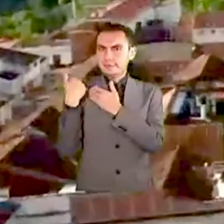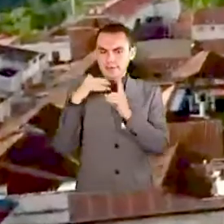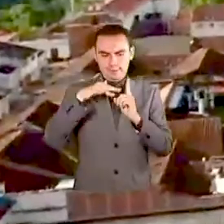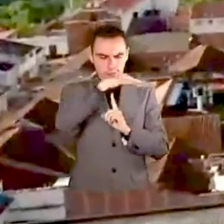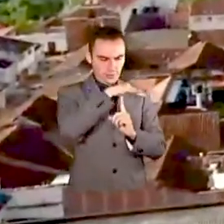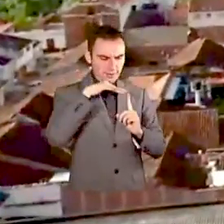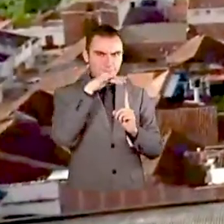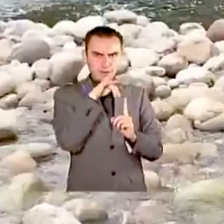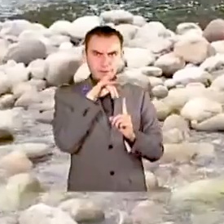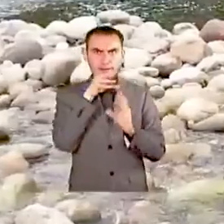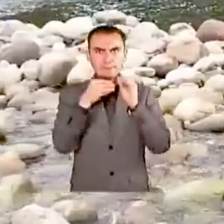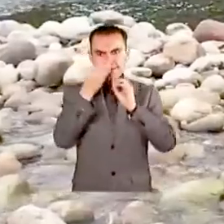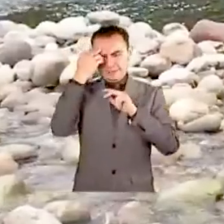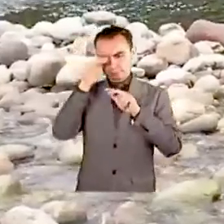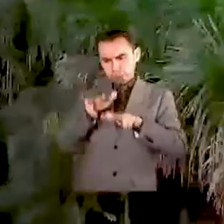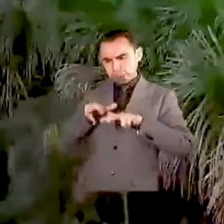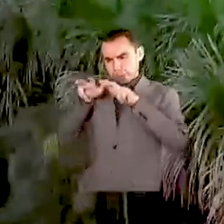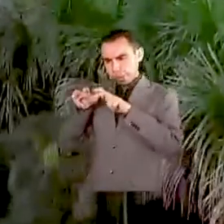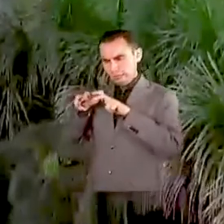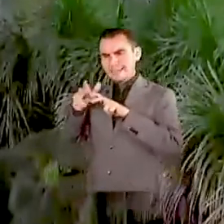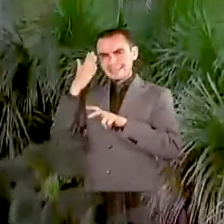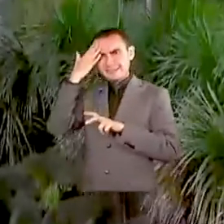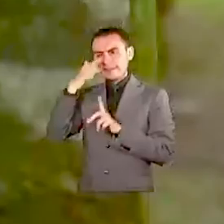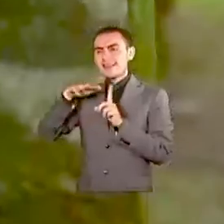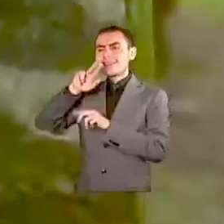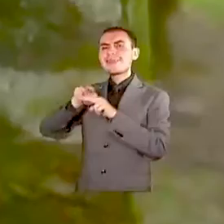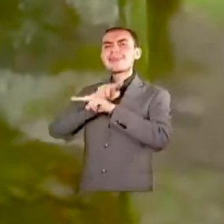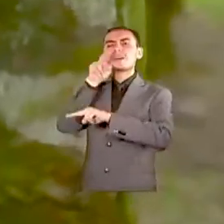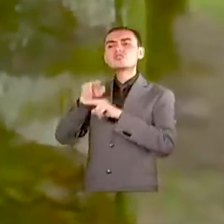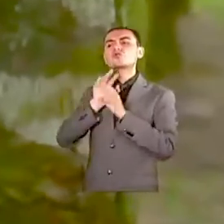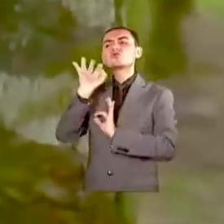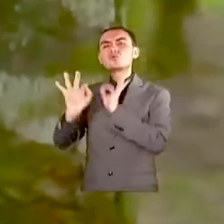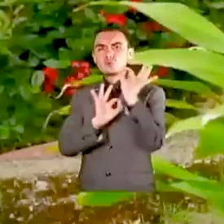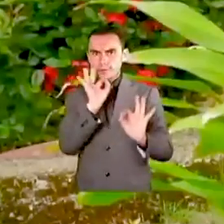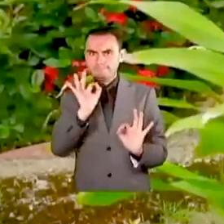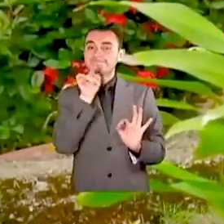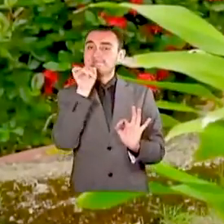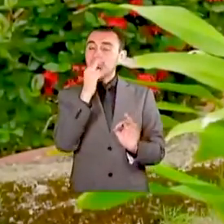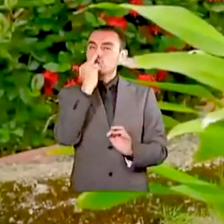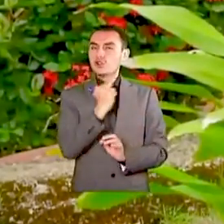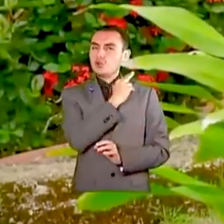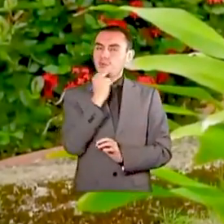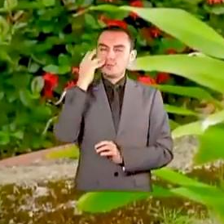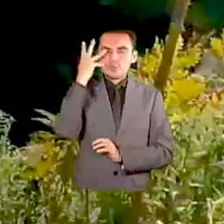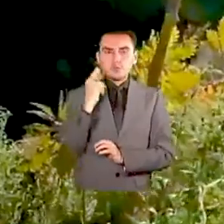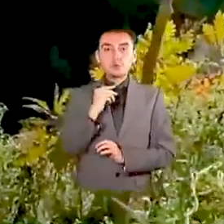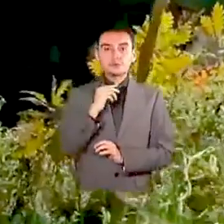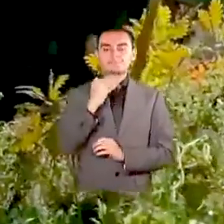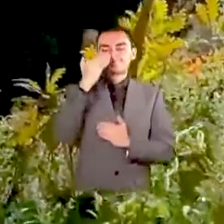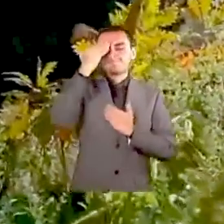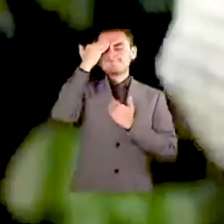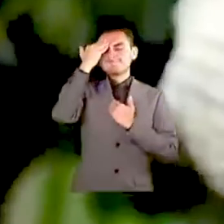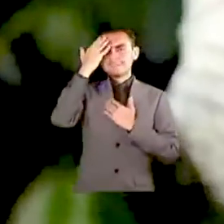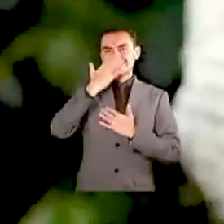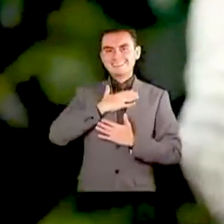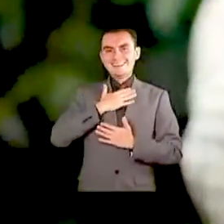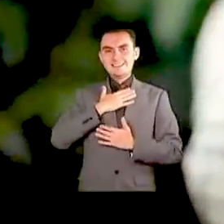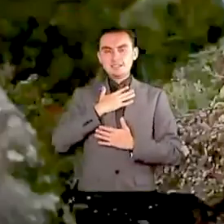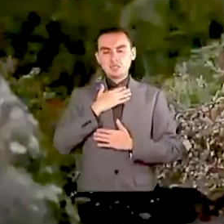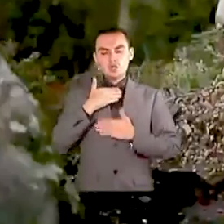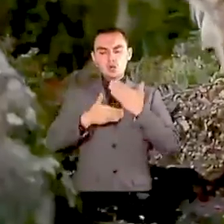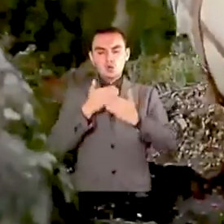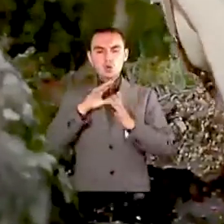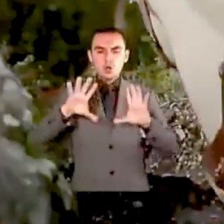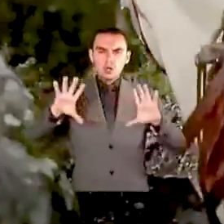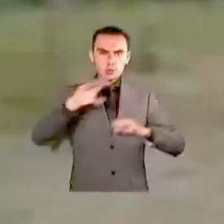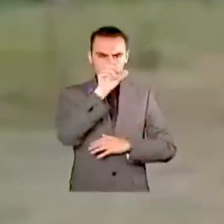medio ambiente, los asuntos agrarios, los ecosistemas naturales y sus cuidados son un compromiso diario, conscientes de lo que representan para todos